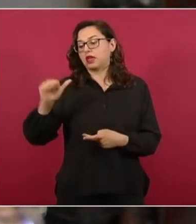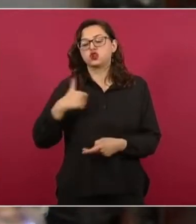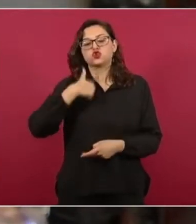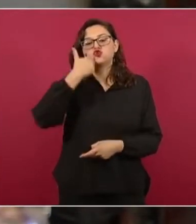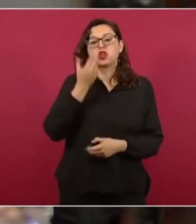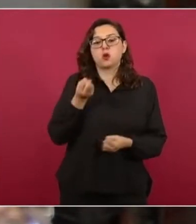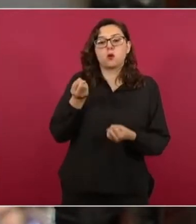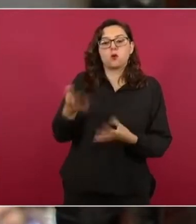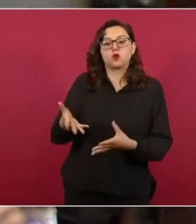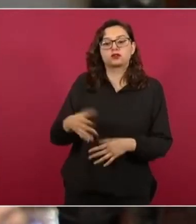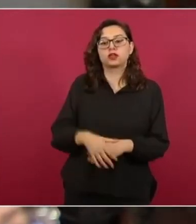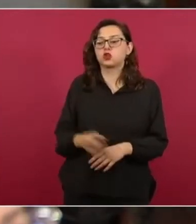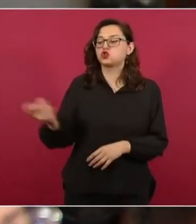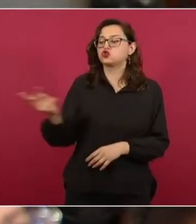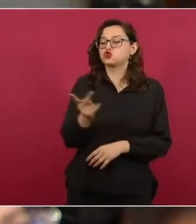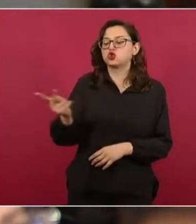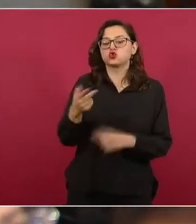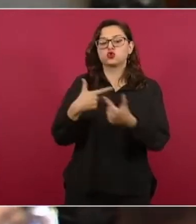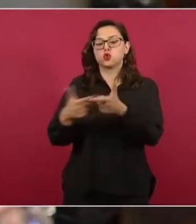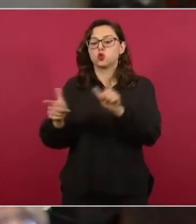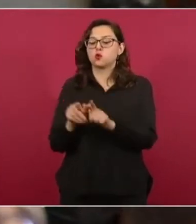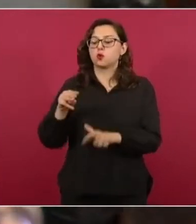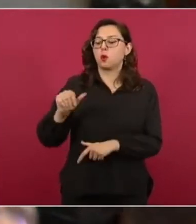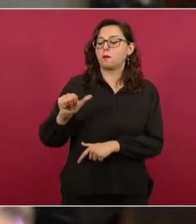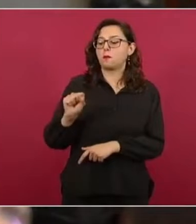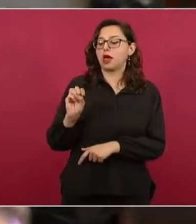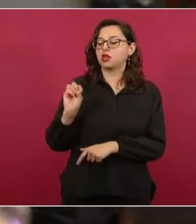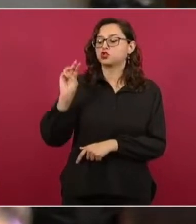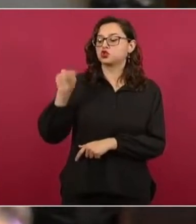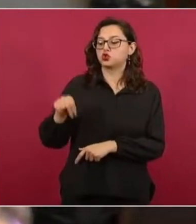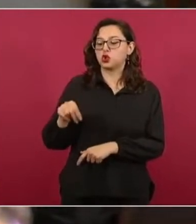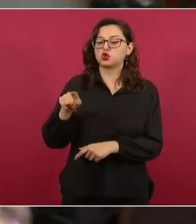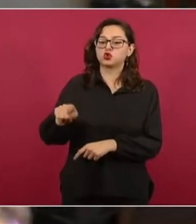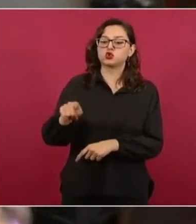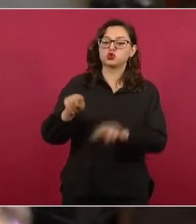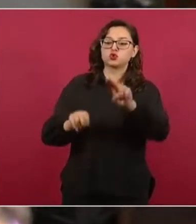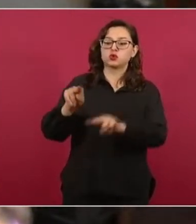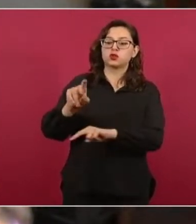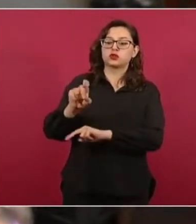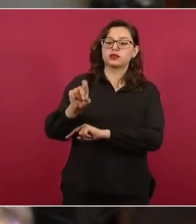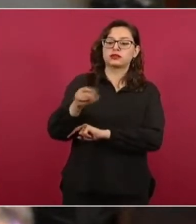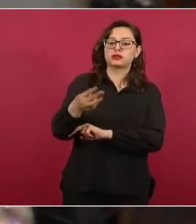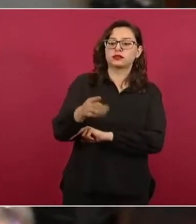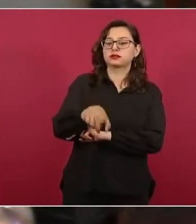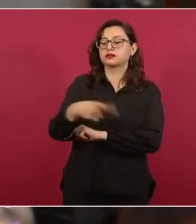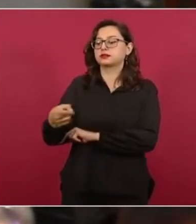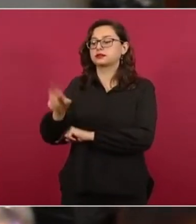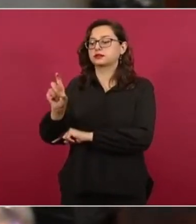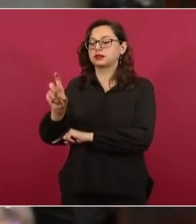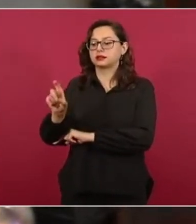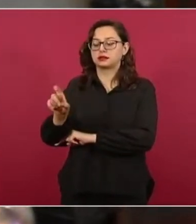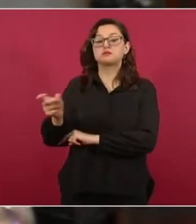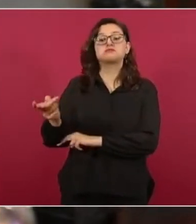eran masones, Madero grado 33 y el general Huerta grado 30, ambos del rito escocés antiguo y